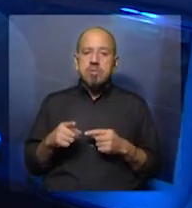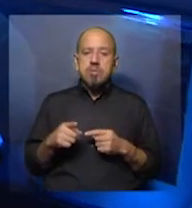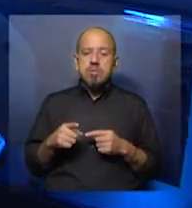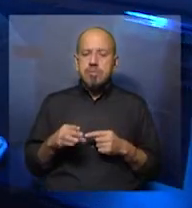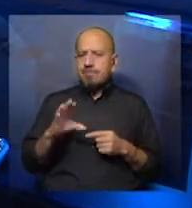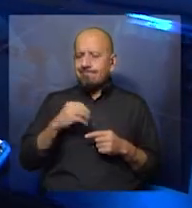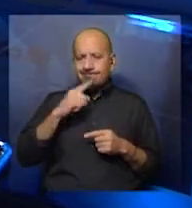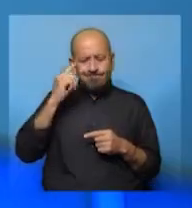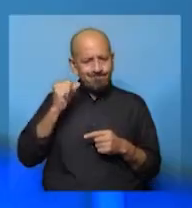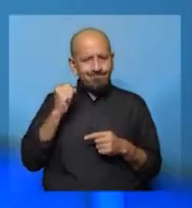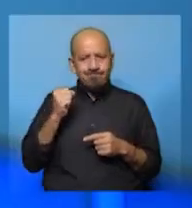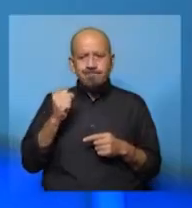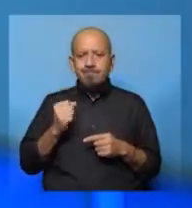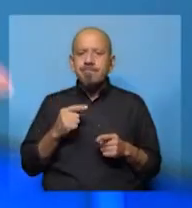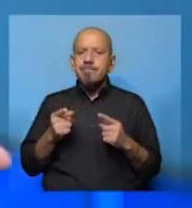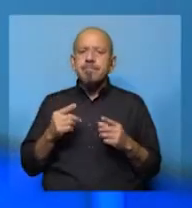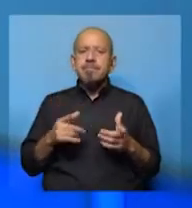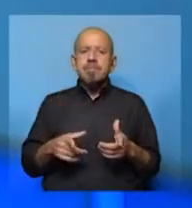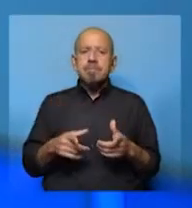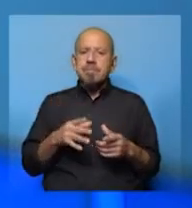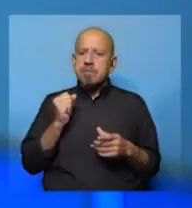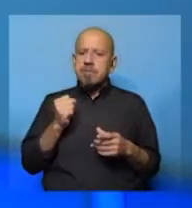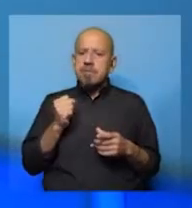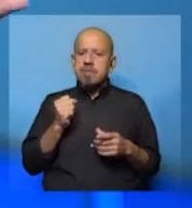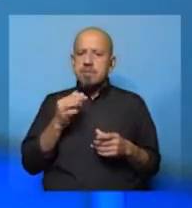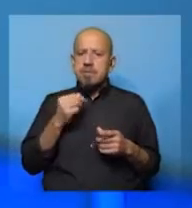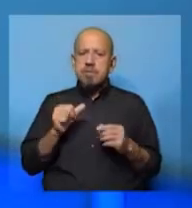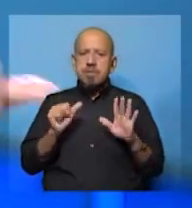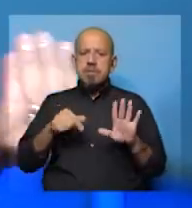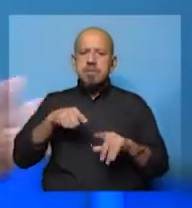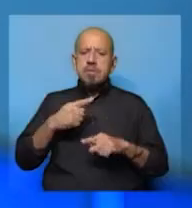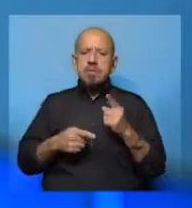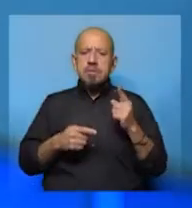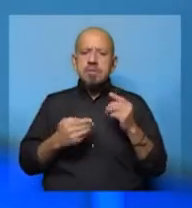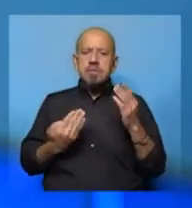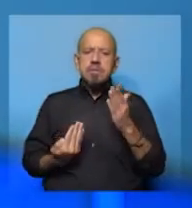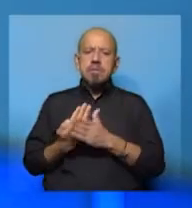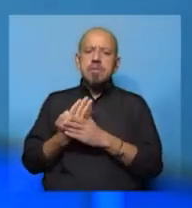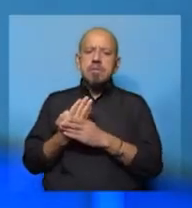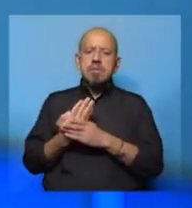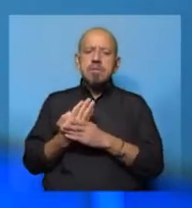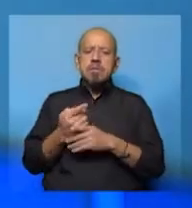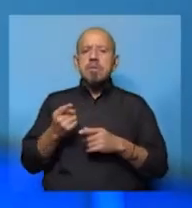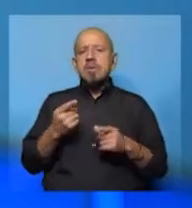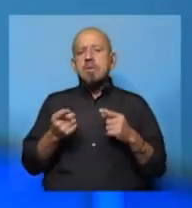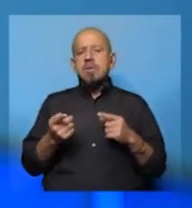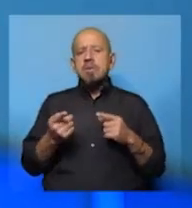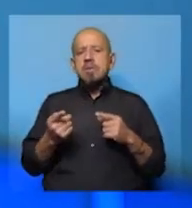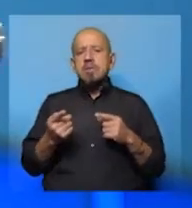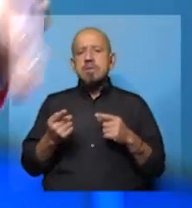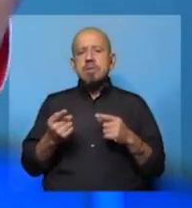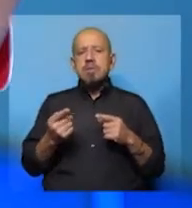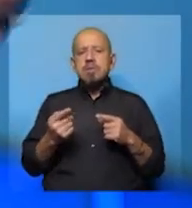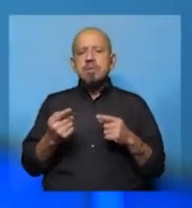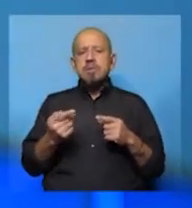obsesiva también y Mariano a uno lo llamaba a las 6:30 a la mañana el otro día hablaba con Salvador esqueloto no que me